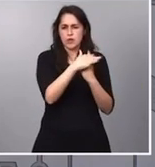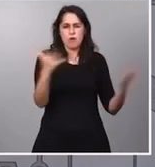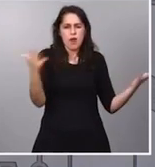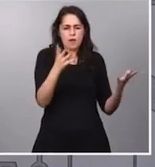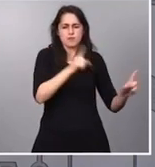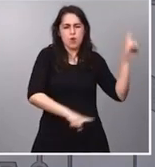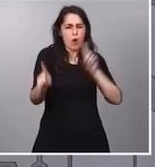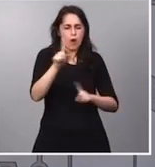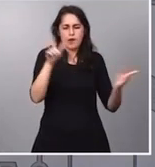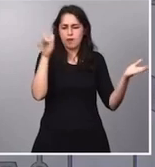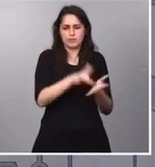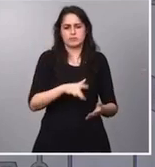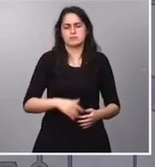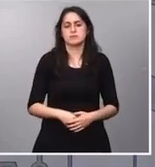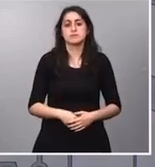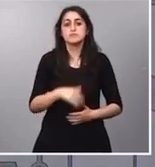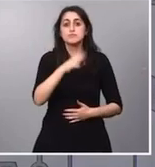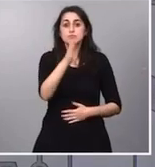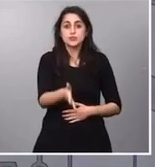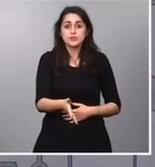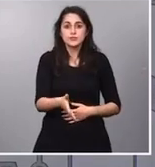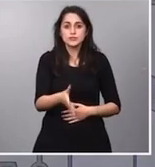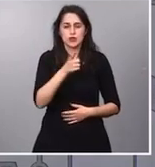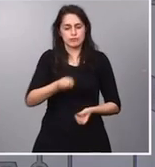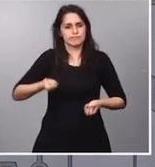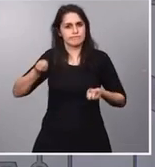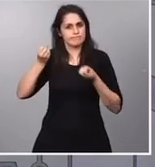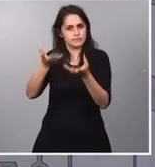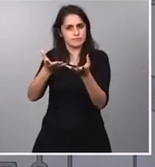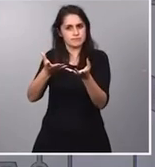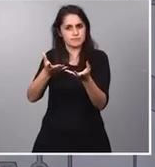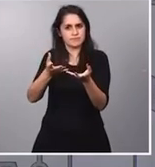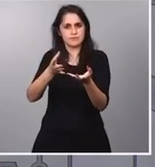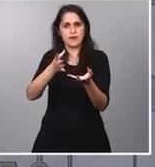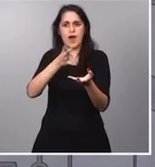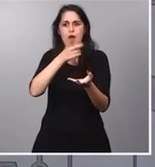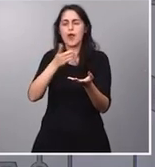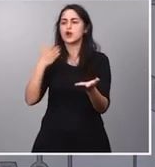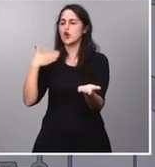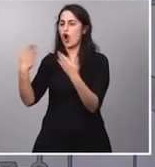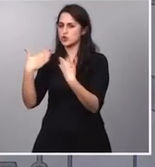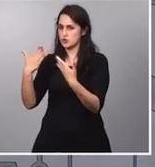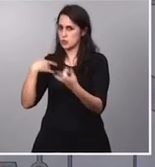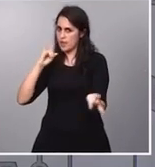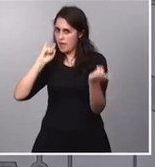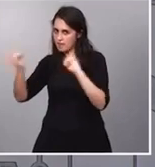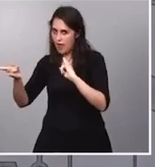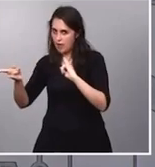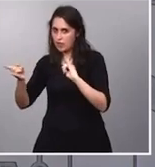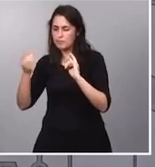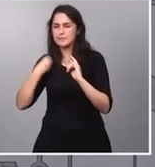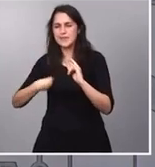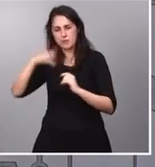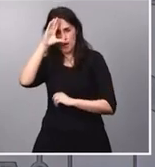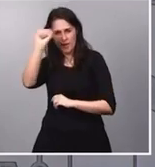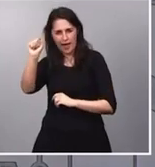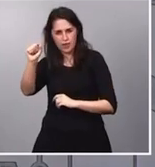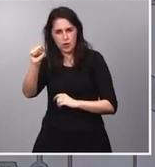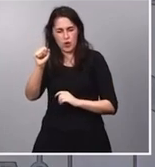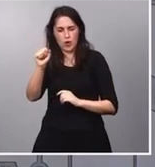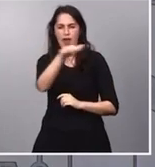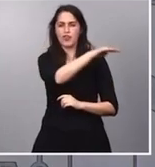reciente por este motivo les anuncio que acabo de llamar a consultas a nuestra embajadora en Buenos